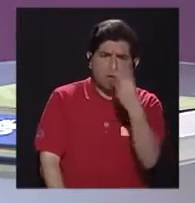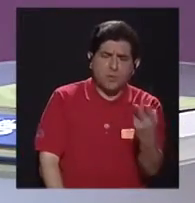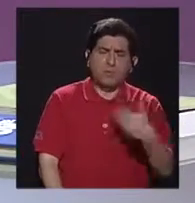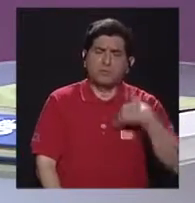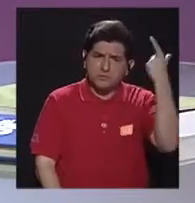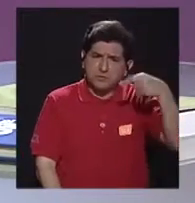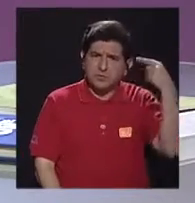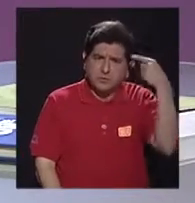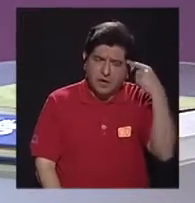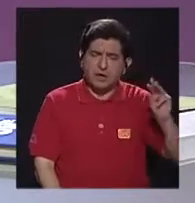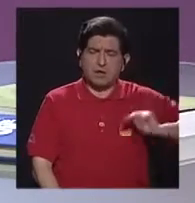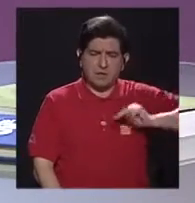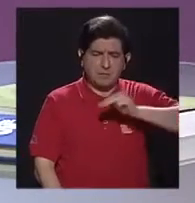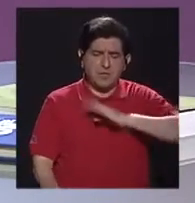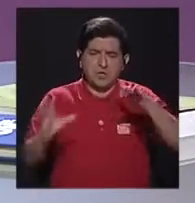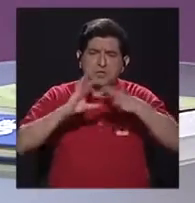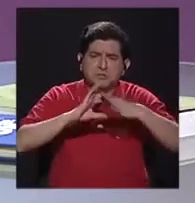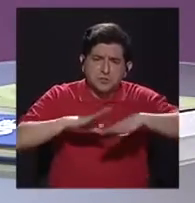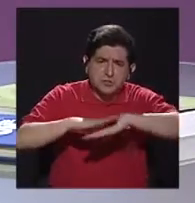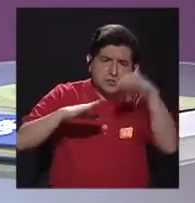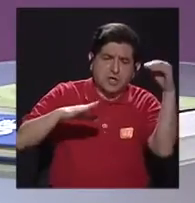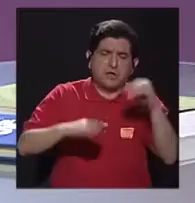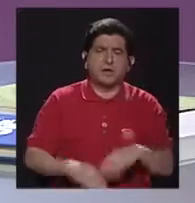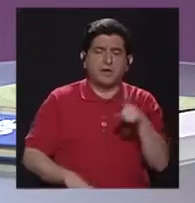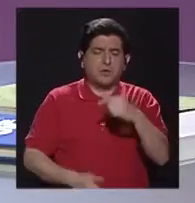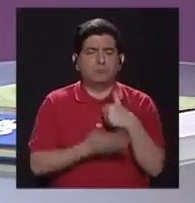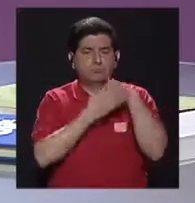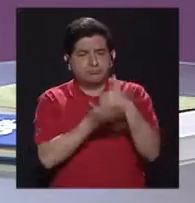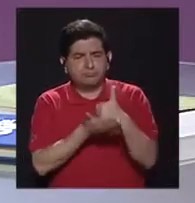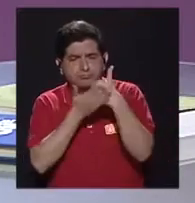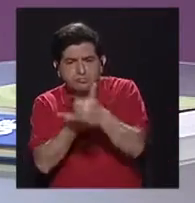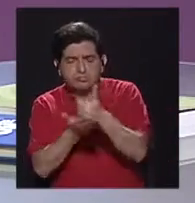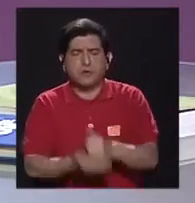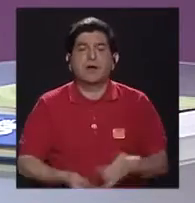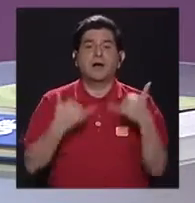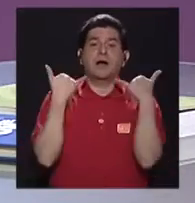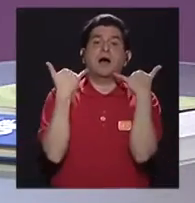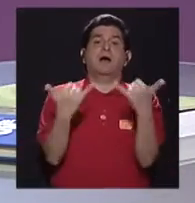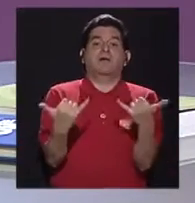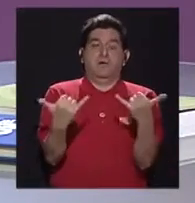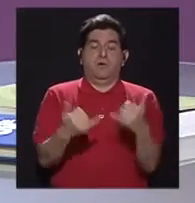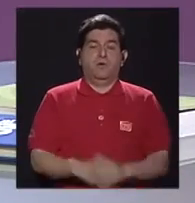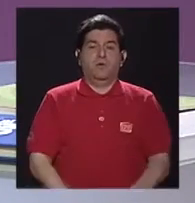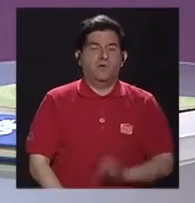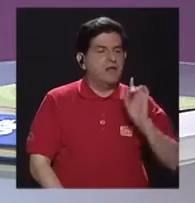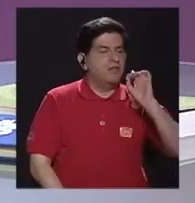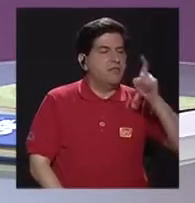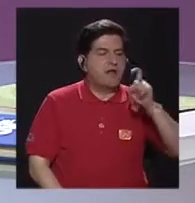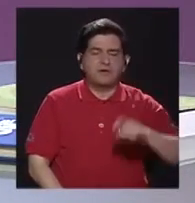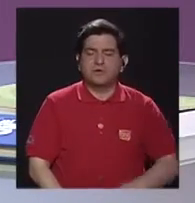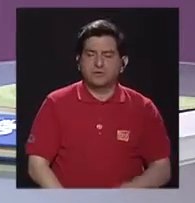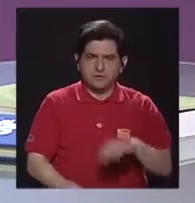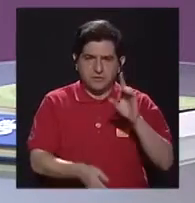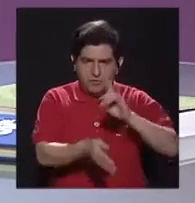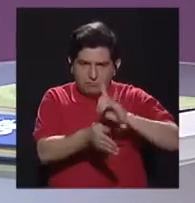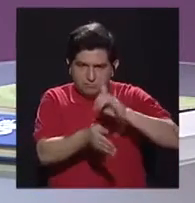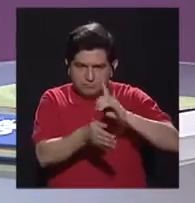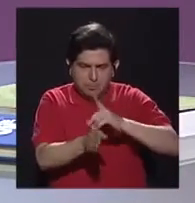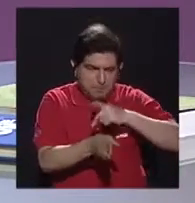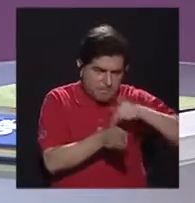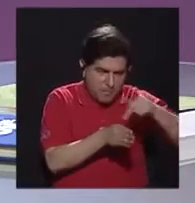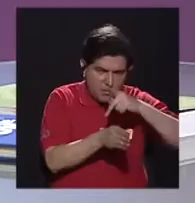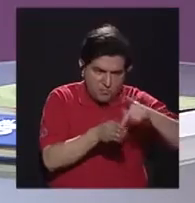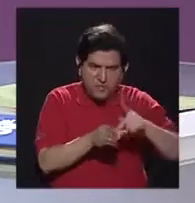del gobierno y de la Cancillería para colaborar en esto. Y estamos en este momento en un diagnóstico médico. Hay